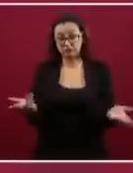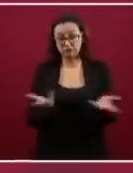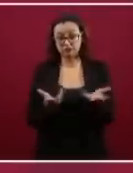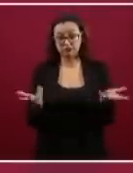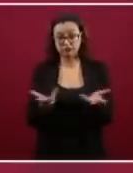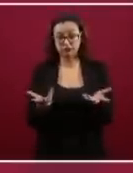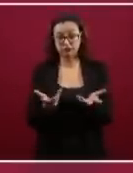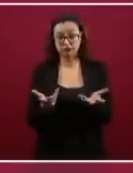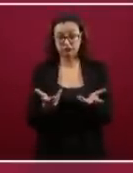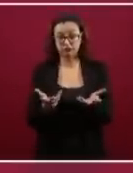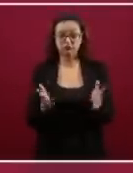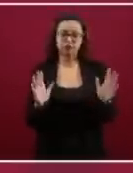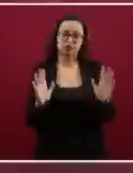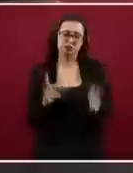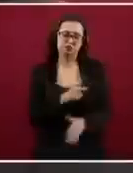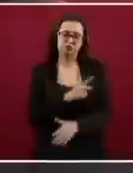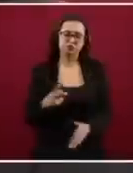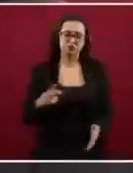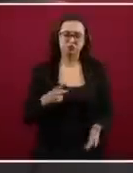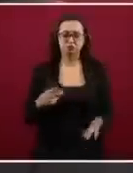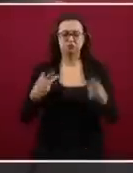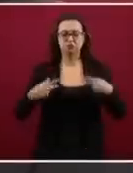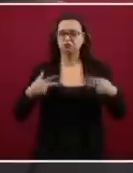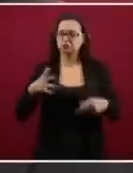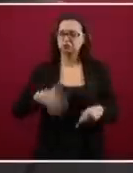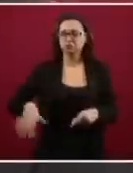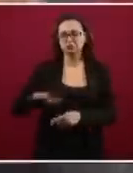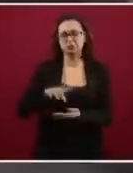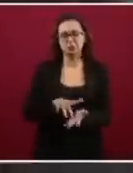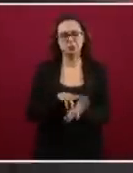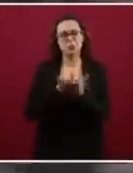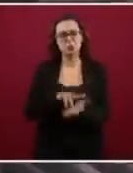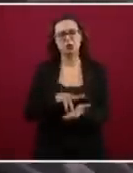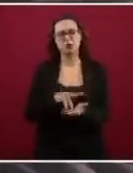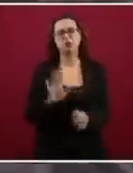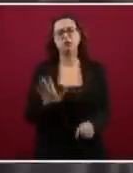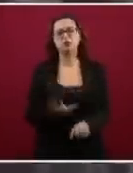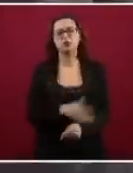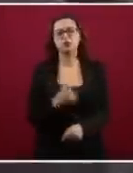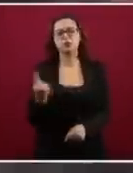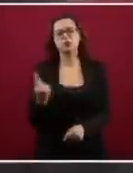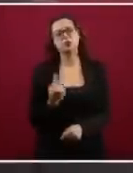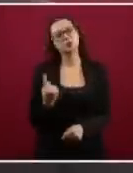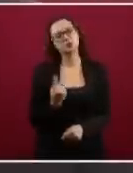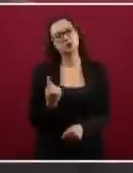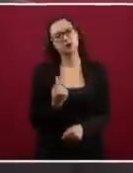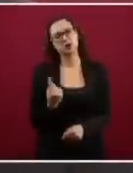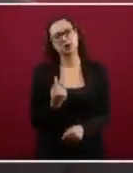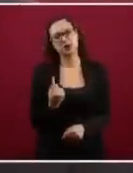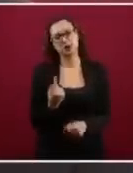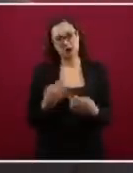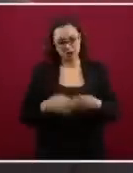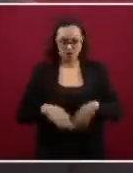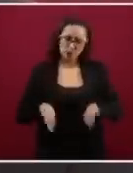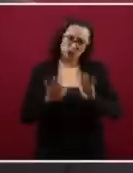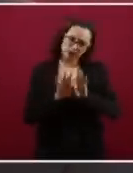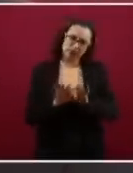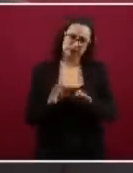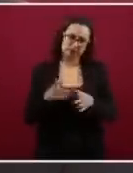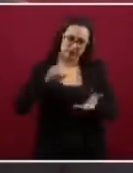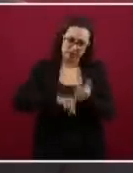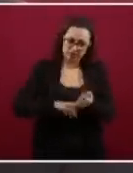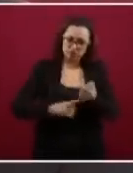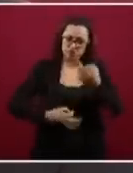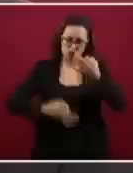debe de tener el apoyo de los ciudadanos, porque hay que limpiar el Poder